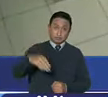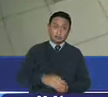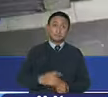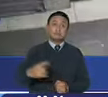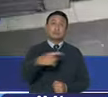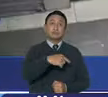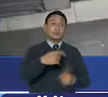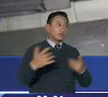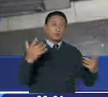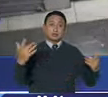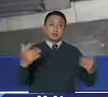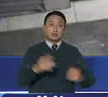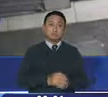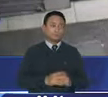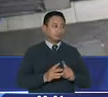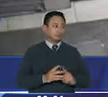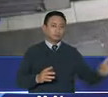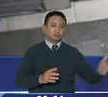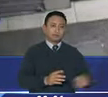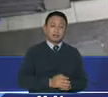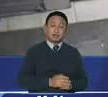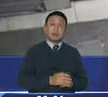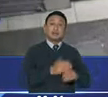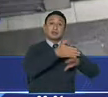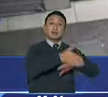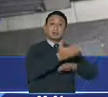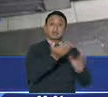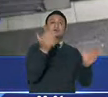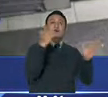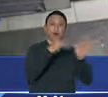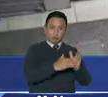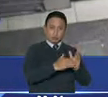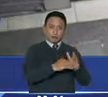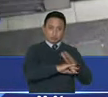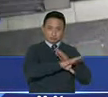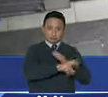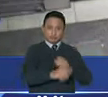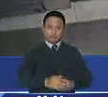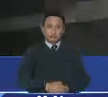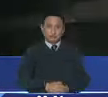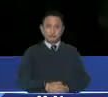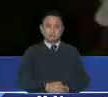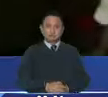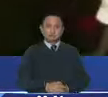se desespera y se va, pero unas horas más tarde sigue haciendo de las suyas.